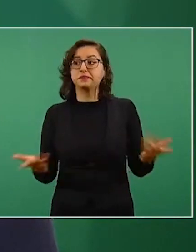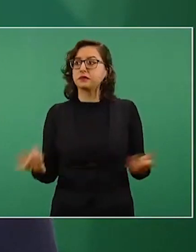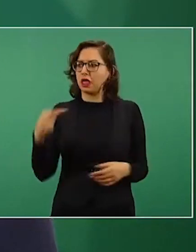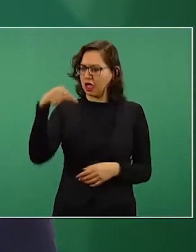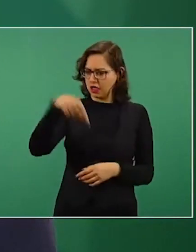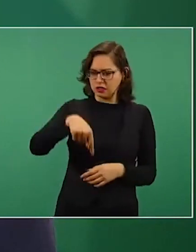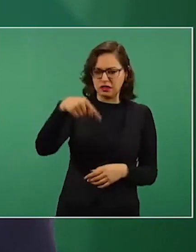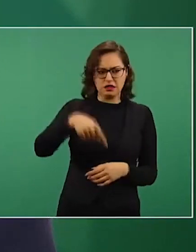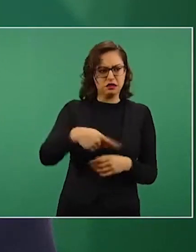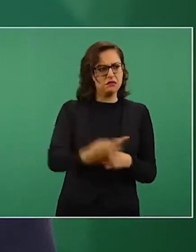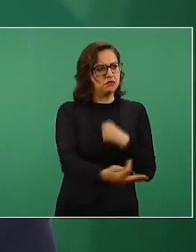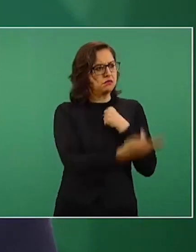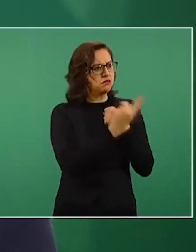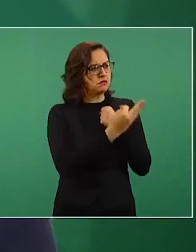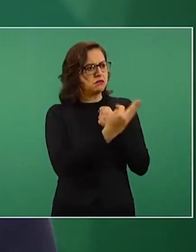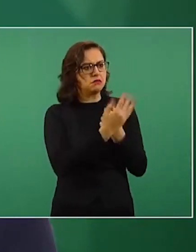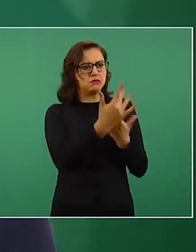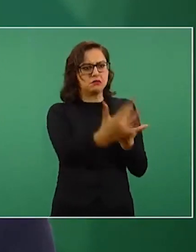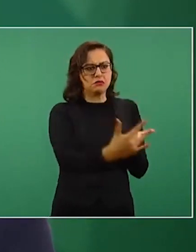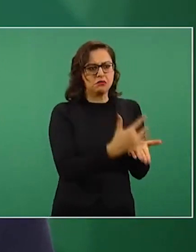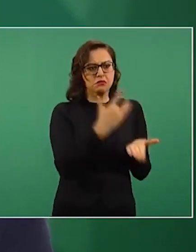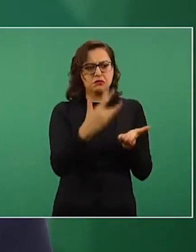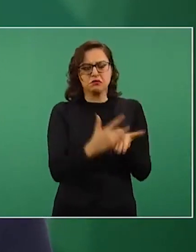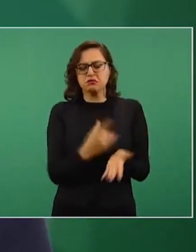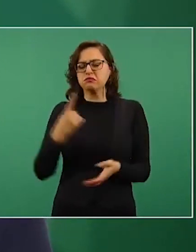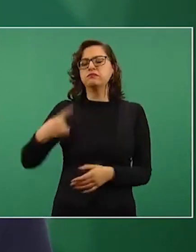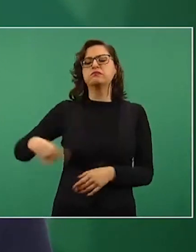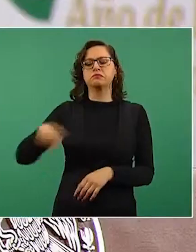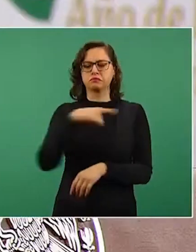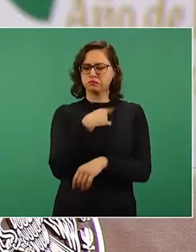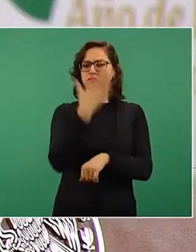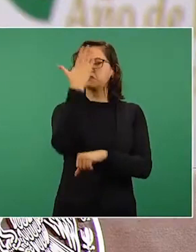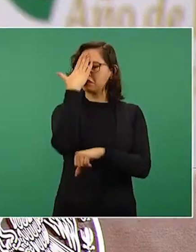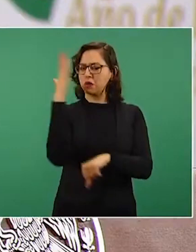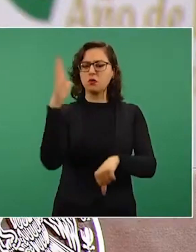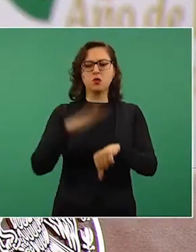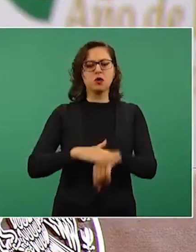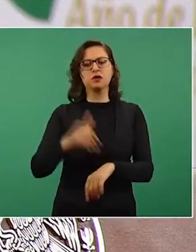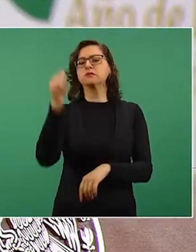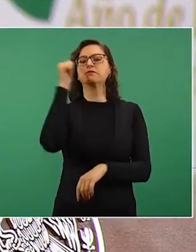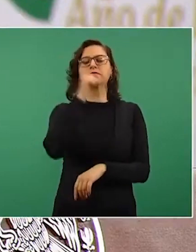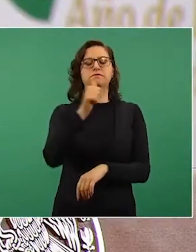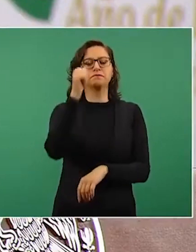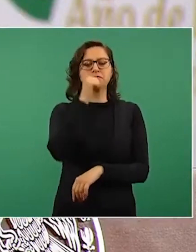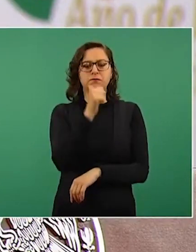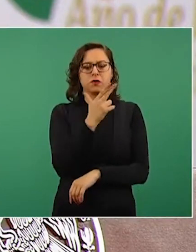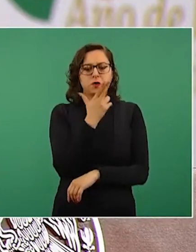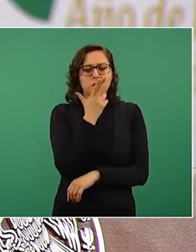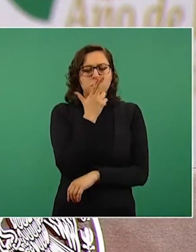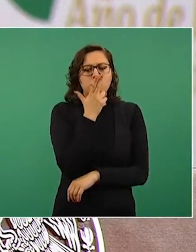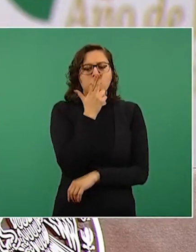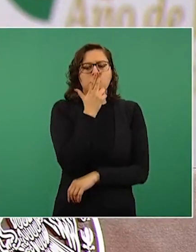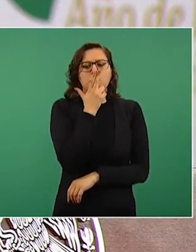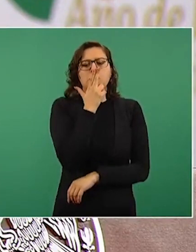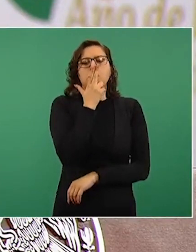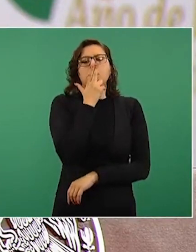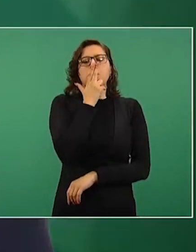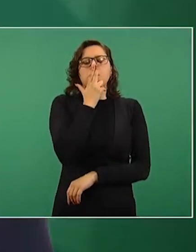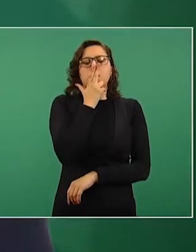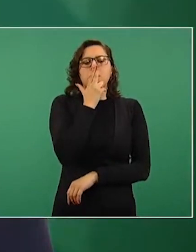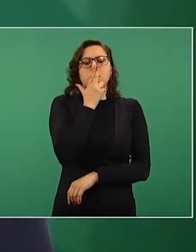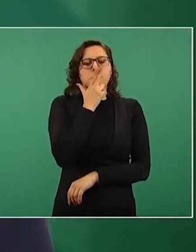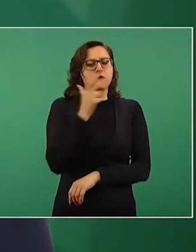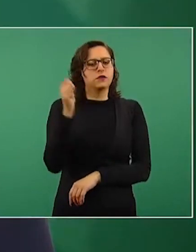solidaridad que nosotros siempre vamos a mantener en un lugarcito especial en nuestros corazones